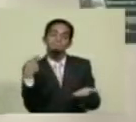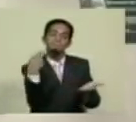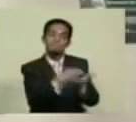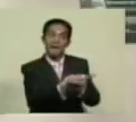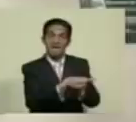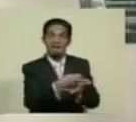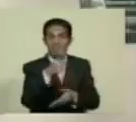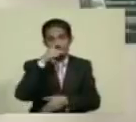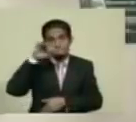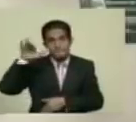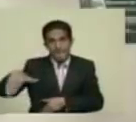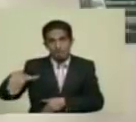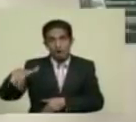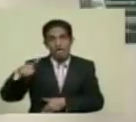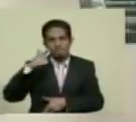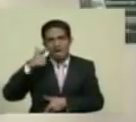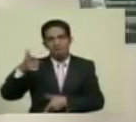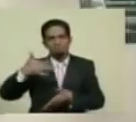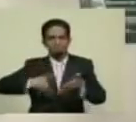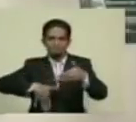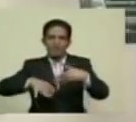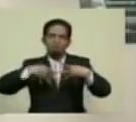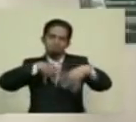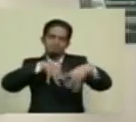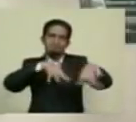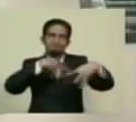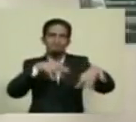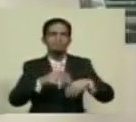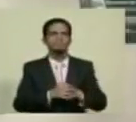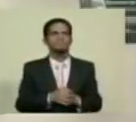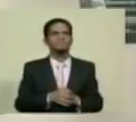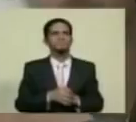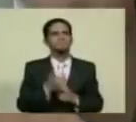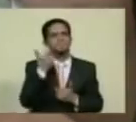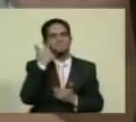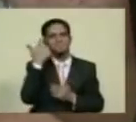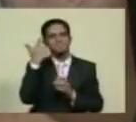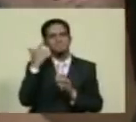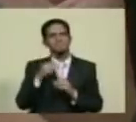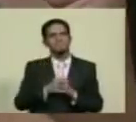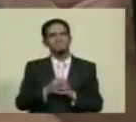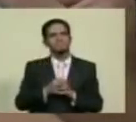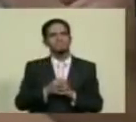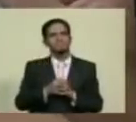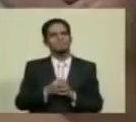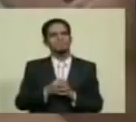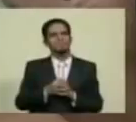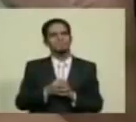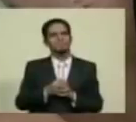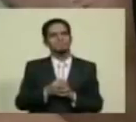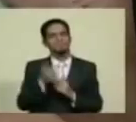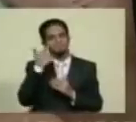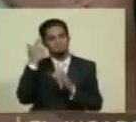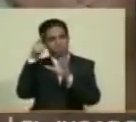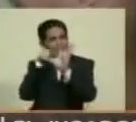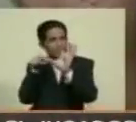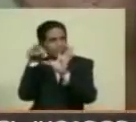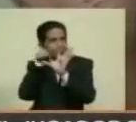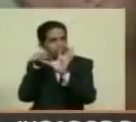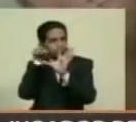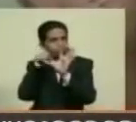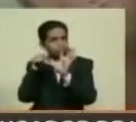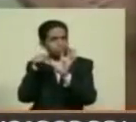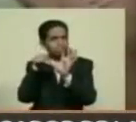que perpetraran hechos de violencia. Este que está aquí, si se pudiera ver, con una bermuda color beige y una chaqueta